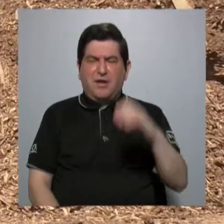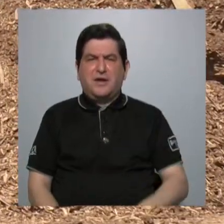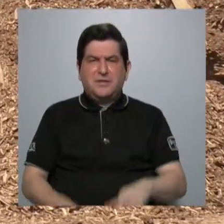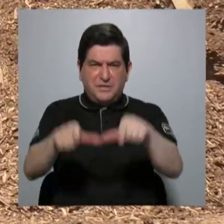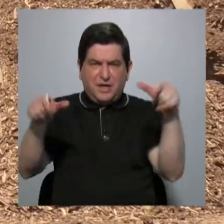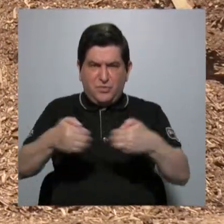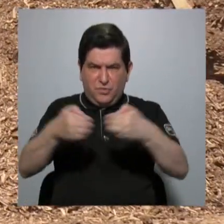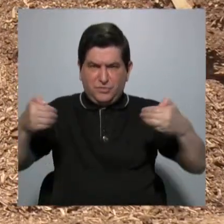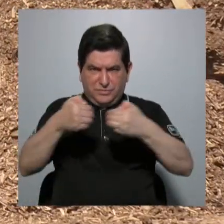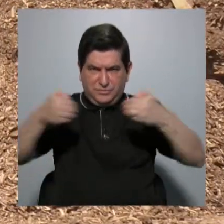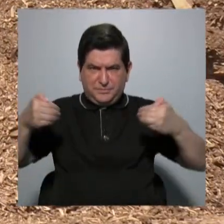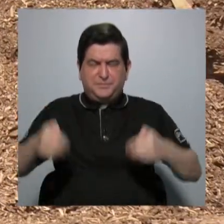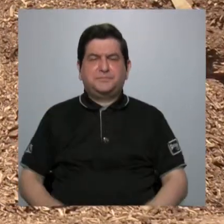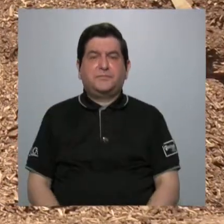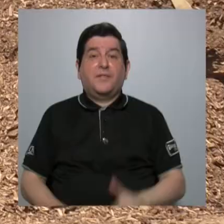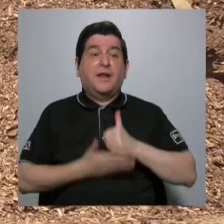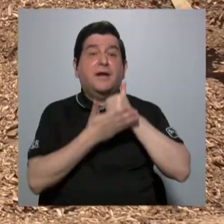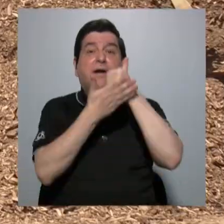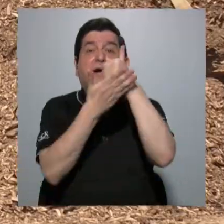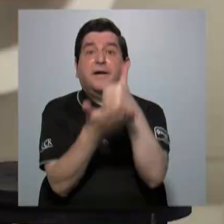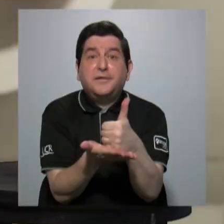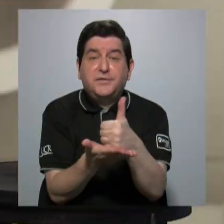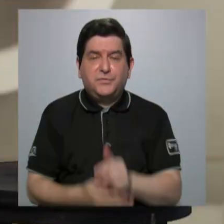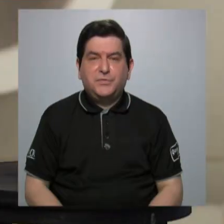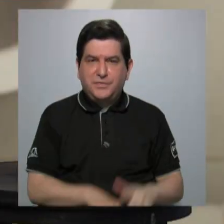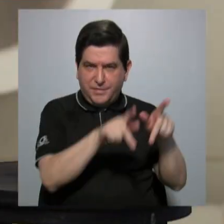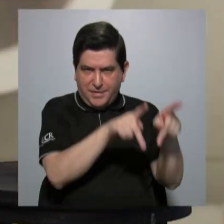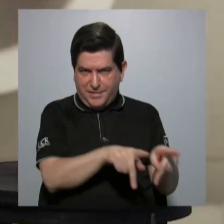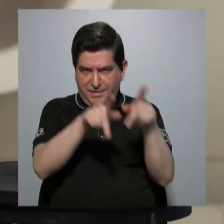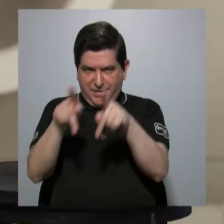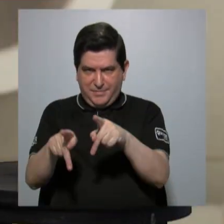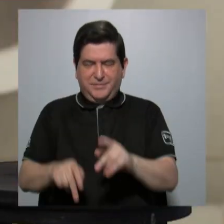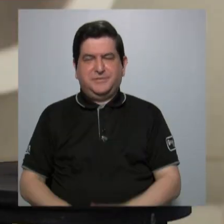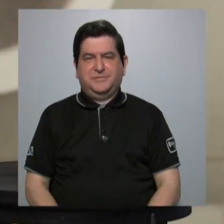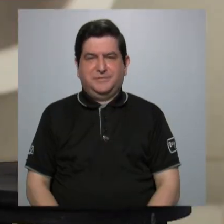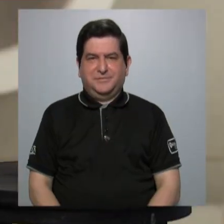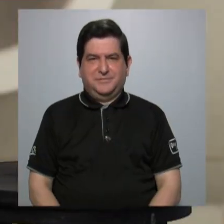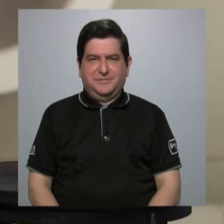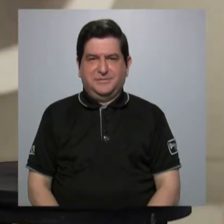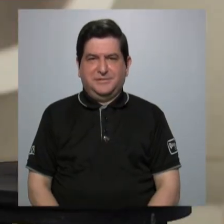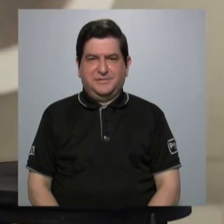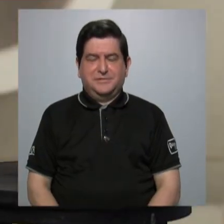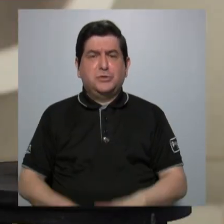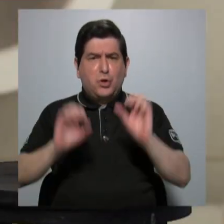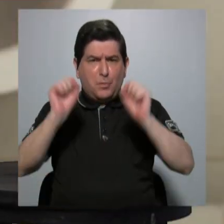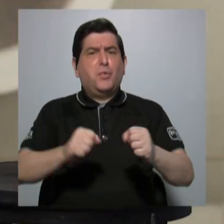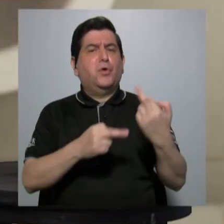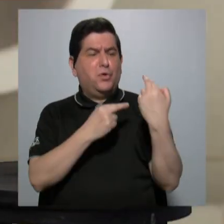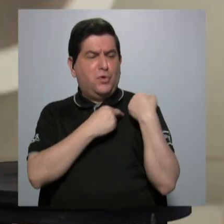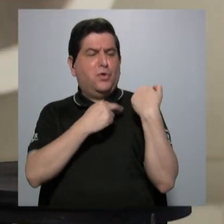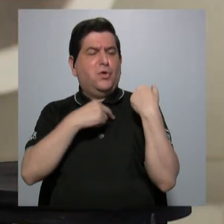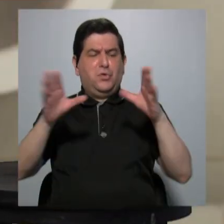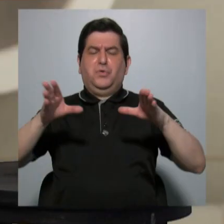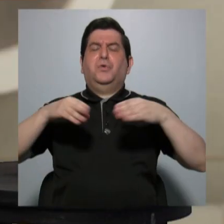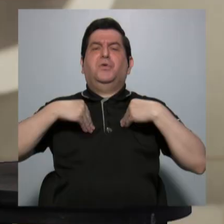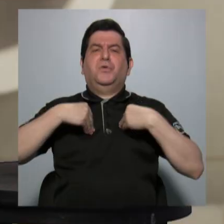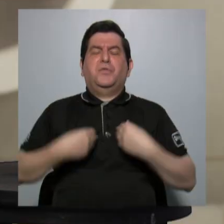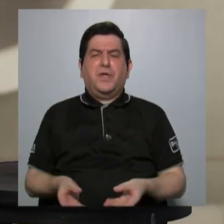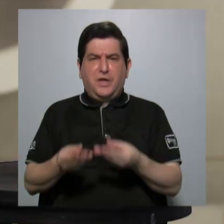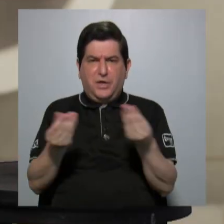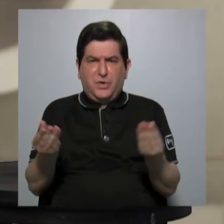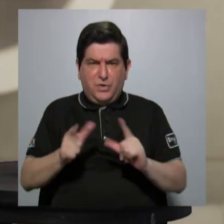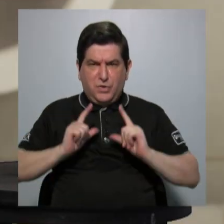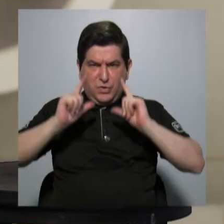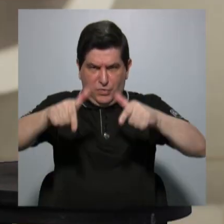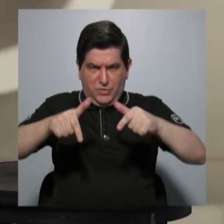de separación. Luego, contribuye a que la gente, a las personas, hacerlas responsables de los residuos que